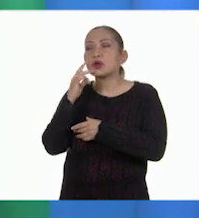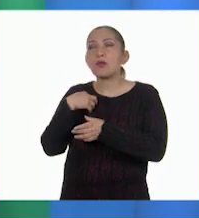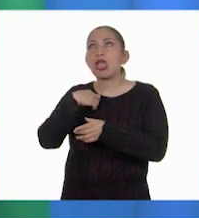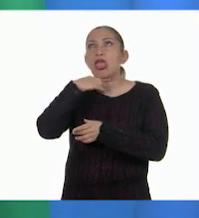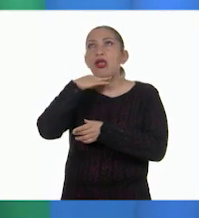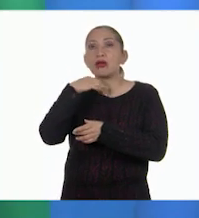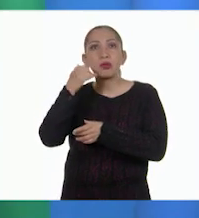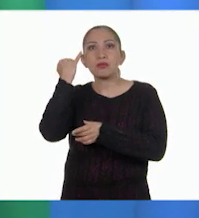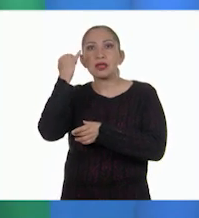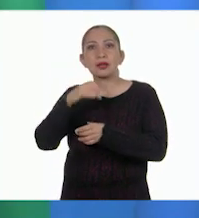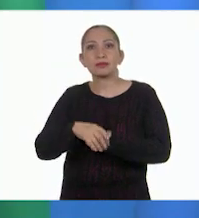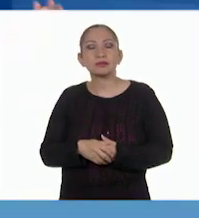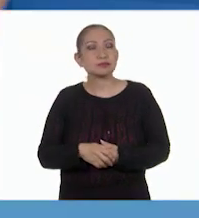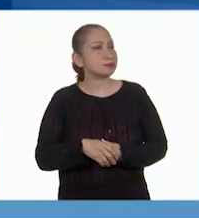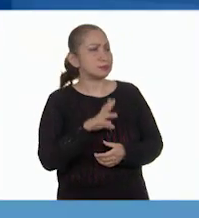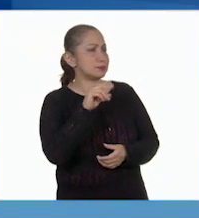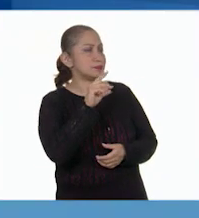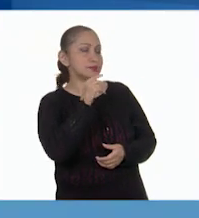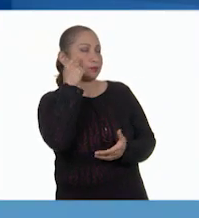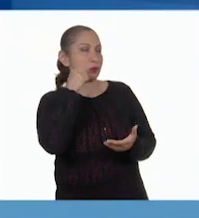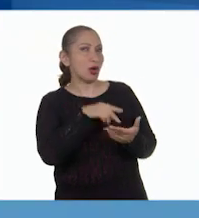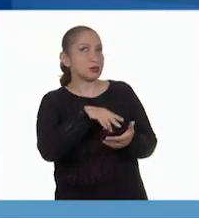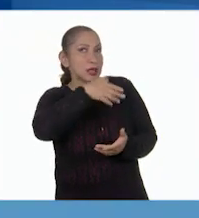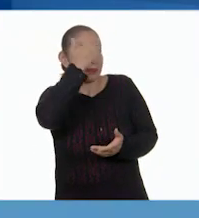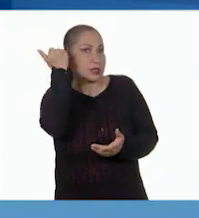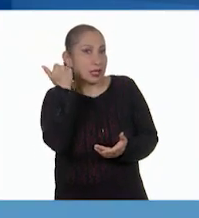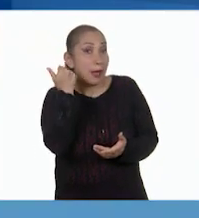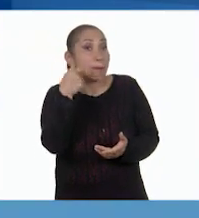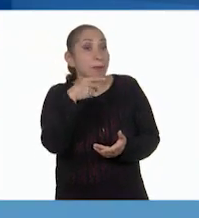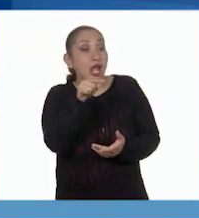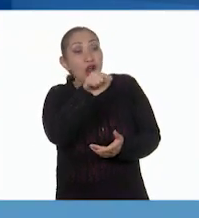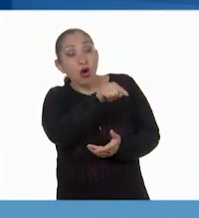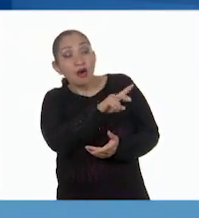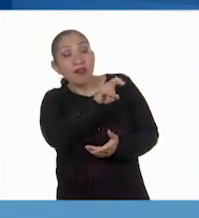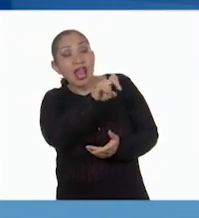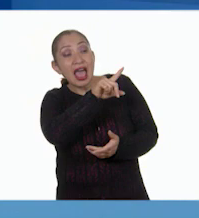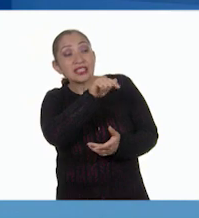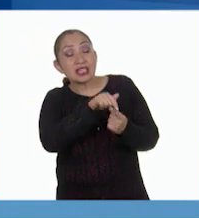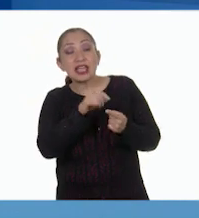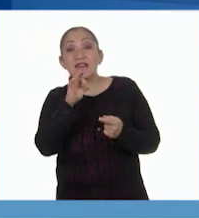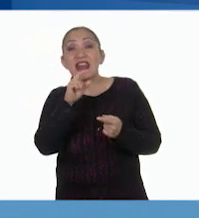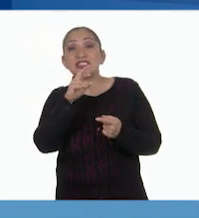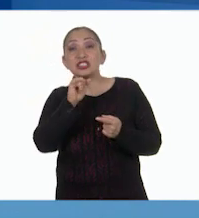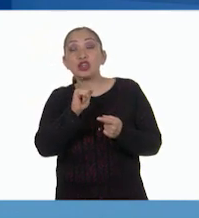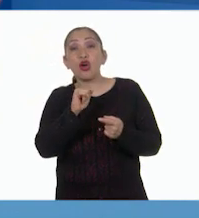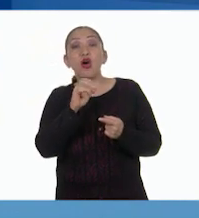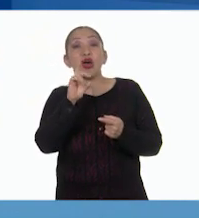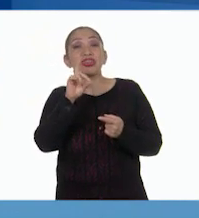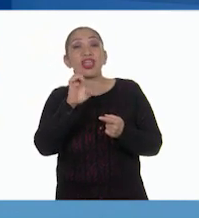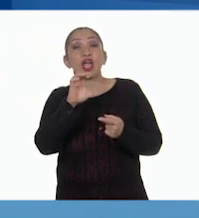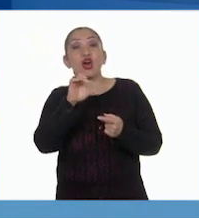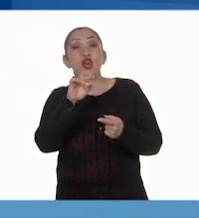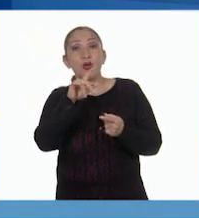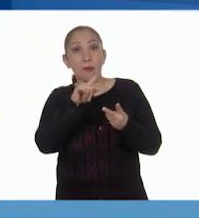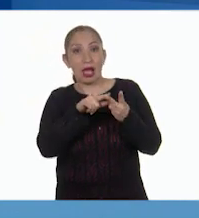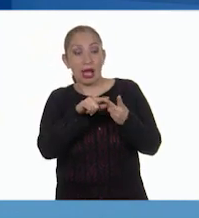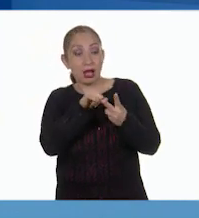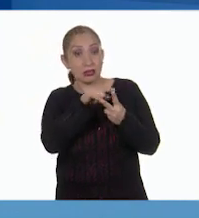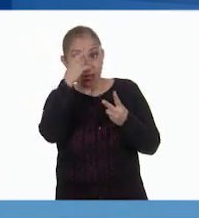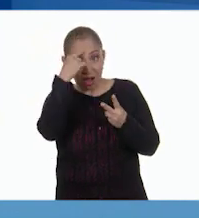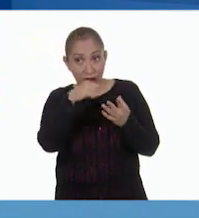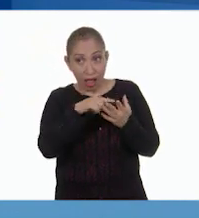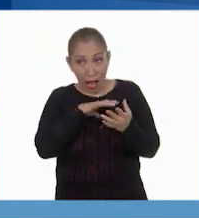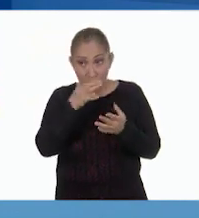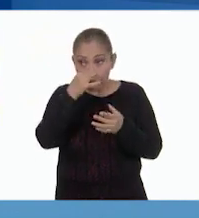eso, ¿no? No lo imaginaba. No, y estoy segura de que ni él ni Francisco Hernández de Córdoba, quien encabezaba la flota, se